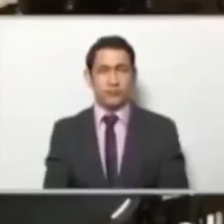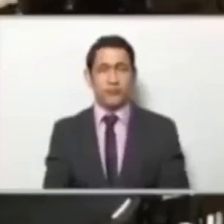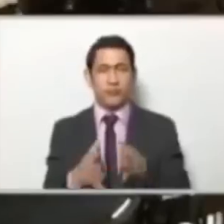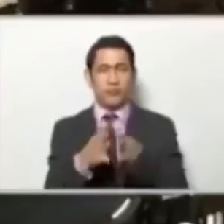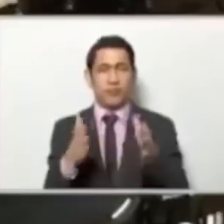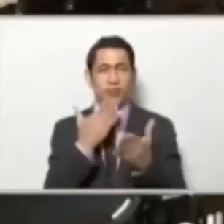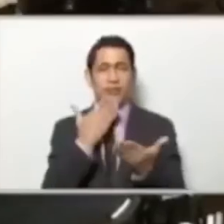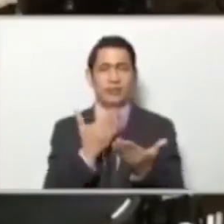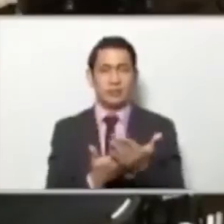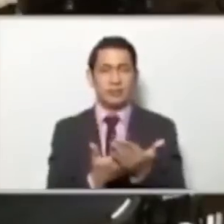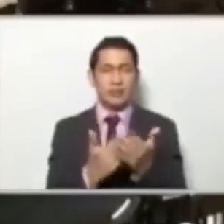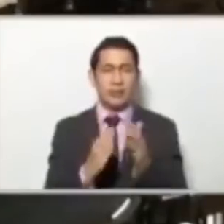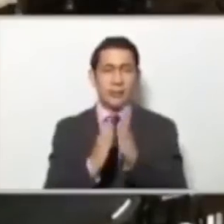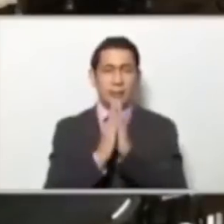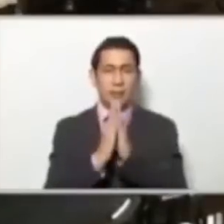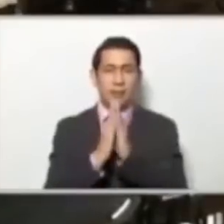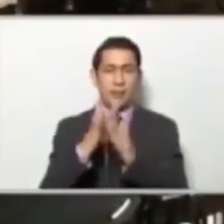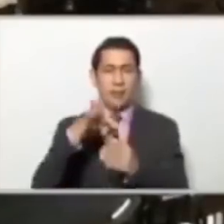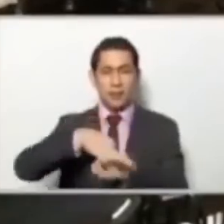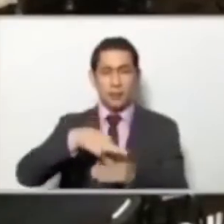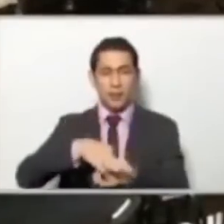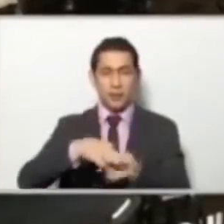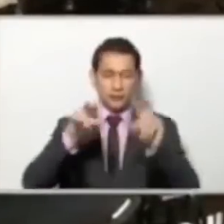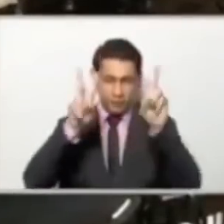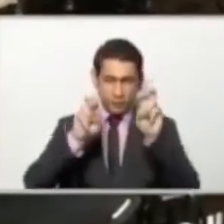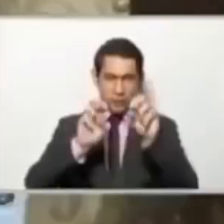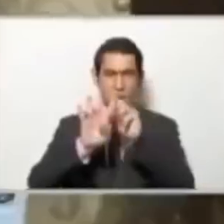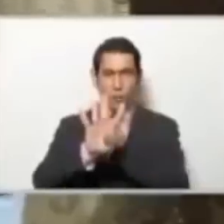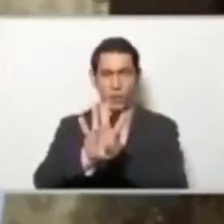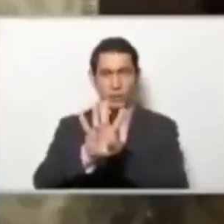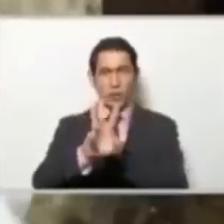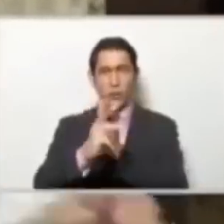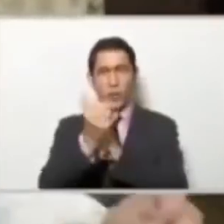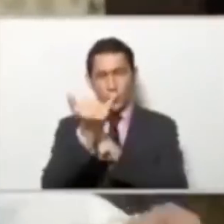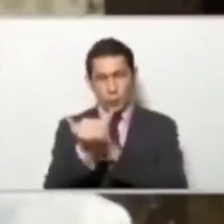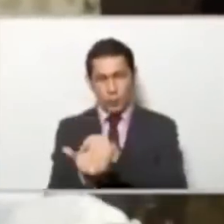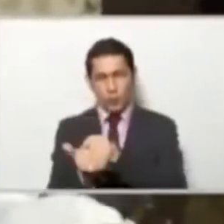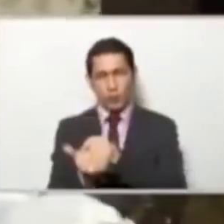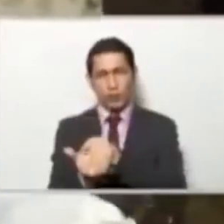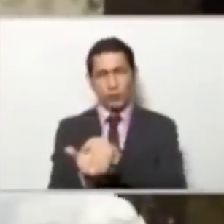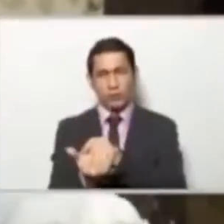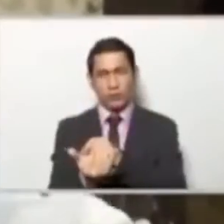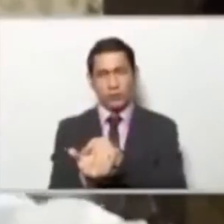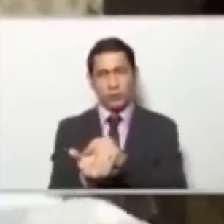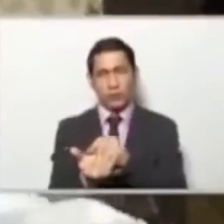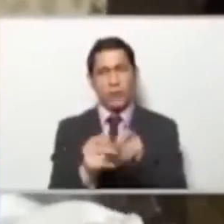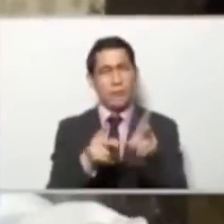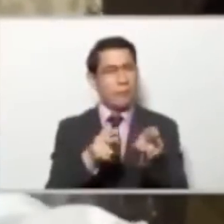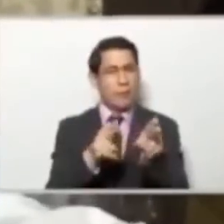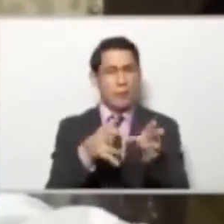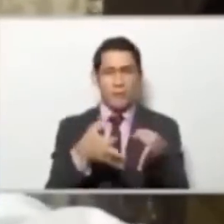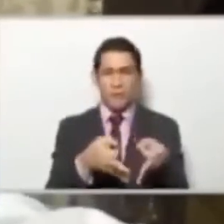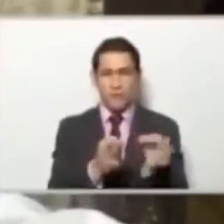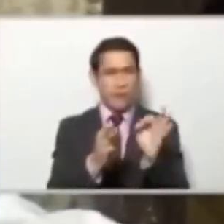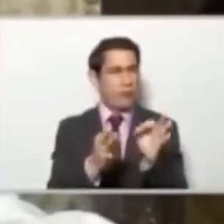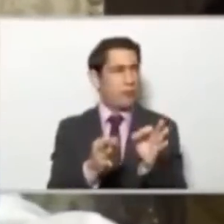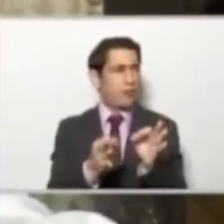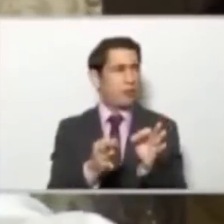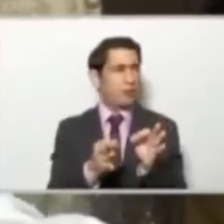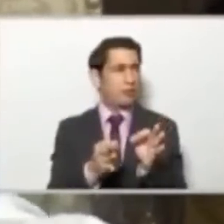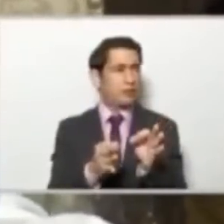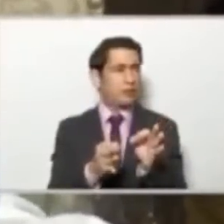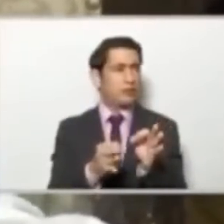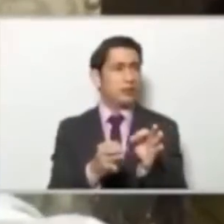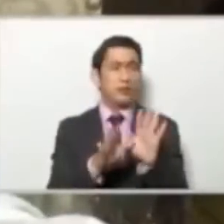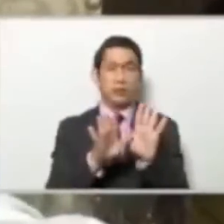Muchas gracias, señor alcalde. Me permito elevar a moción el punto número 4 del orden del día y del mismo modo poder